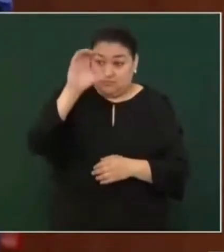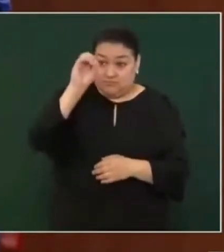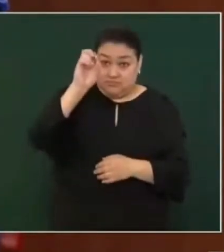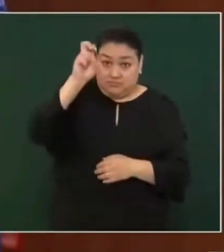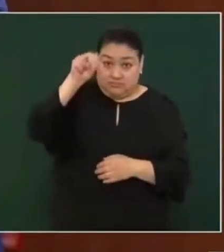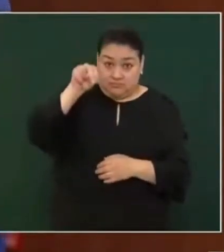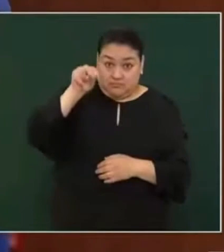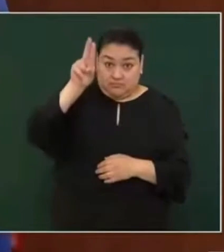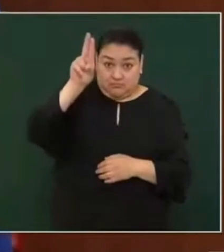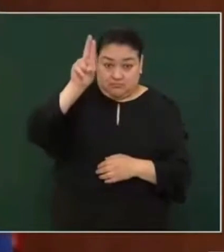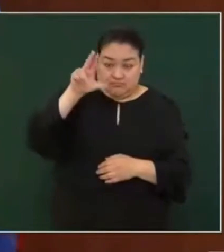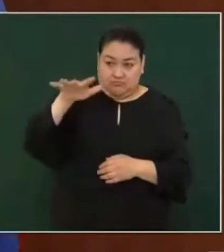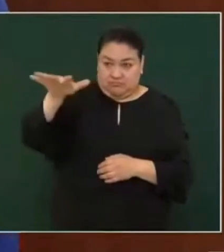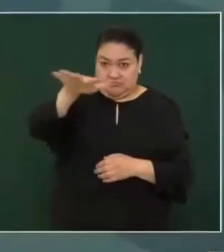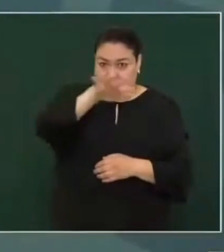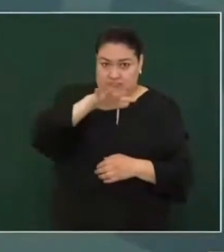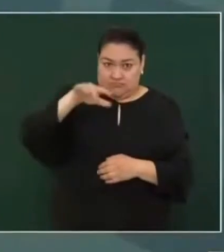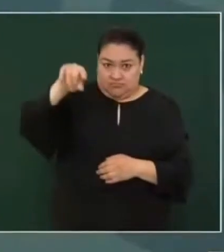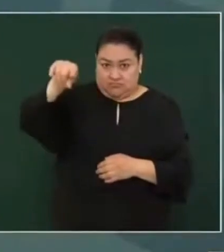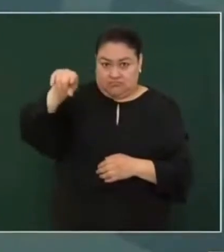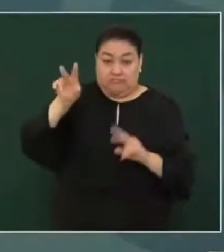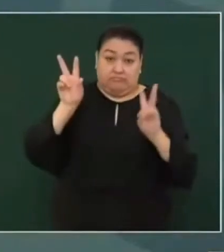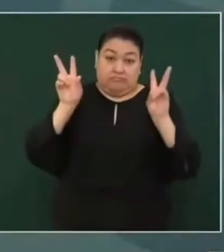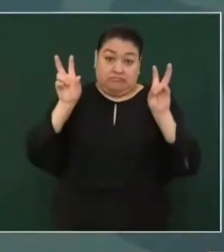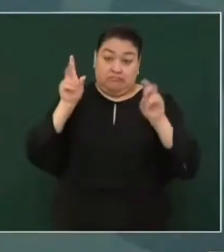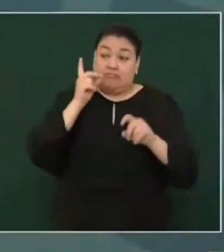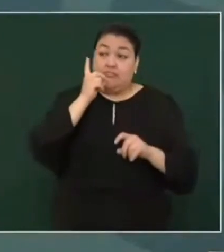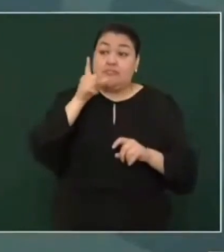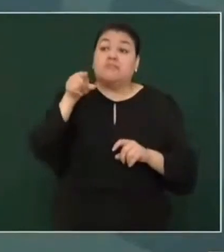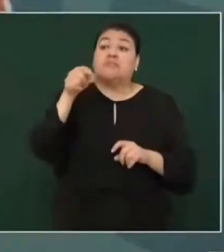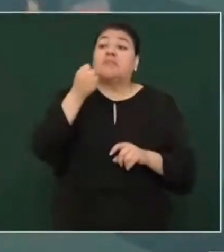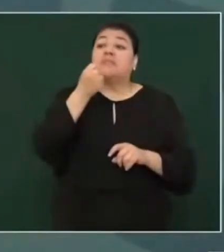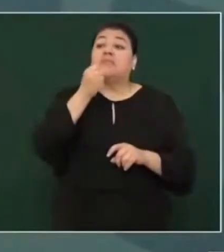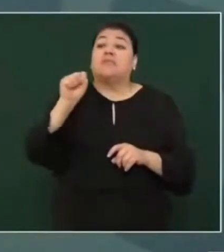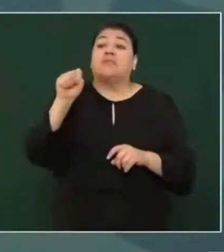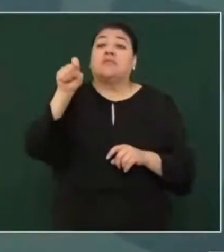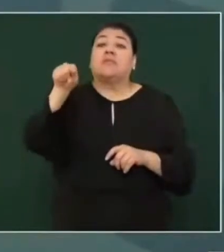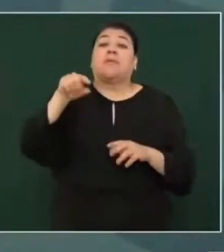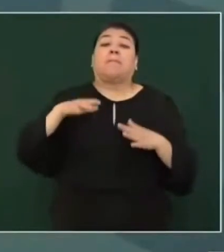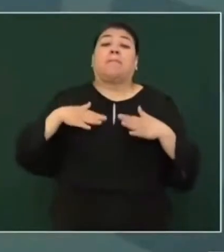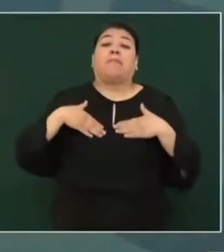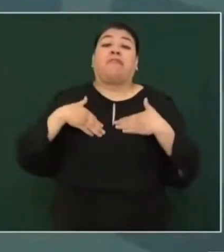supuestamente lo más eficaz y lo más confiable